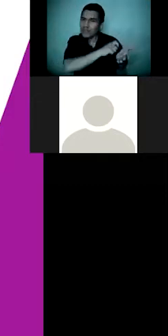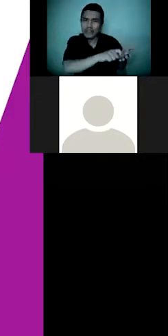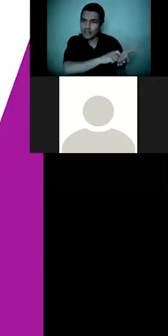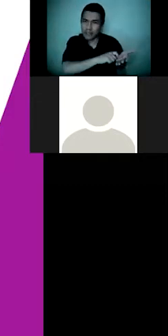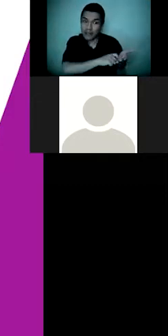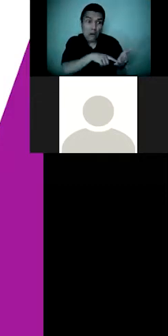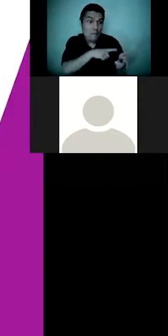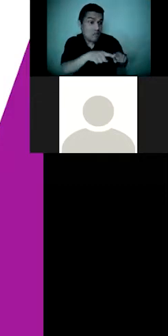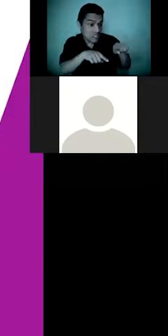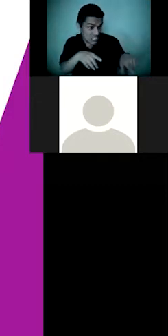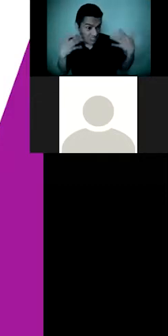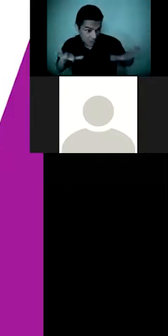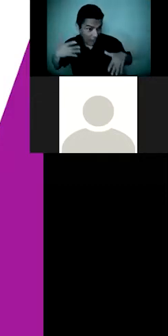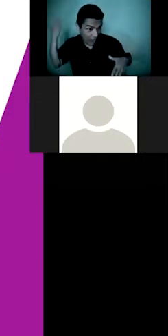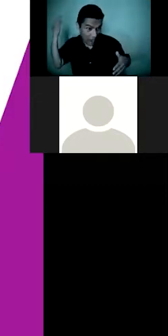en el castellano escrito.